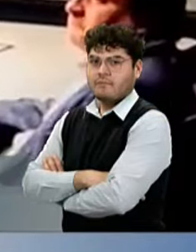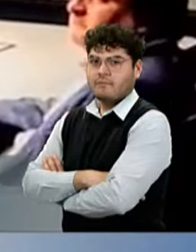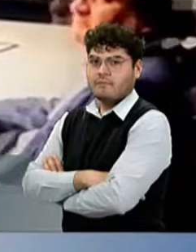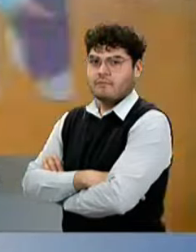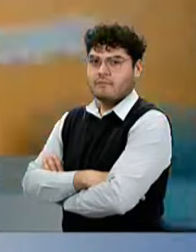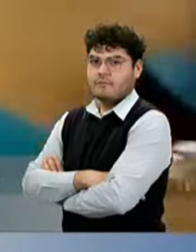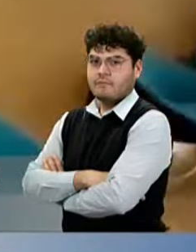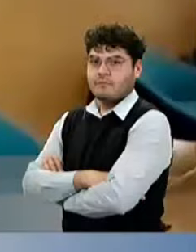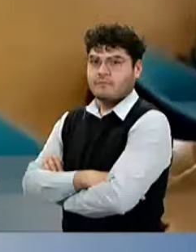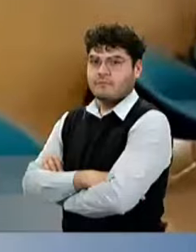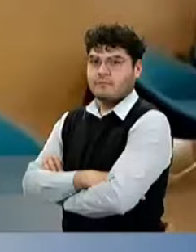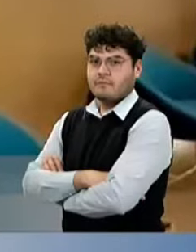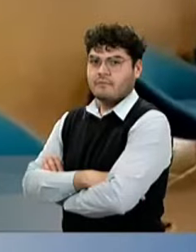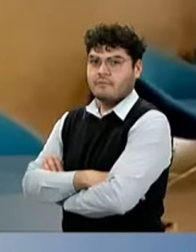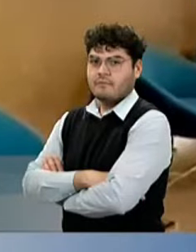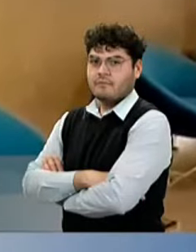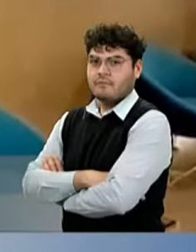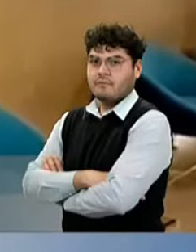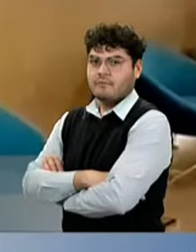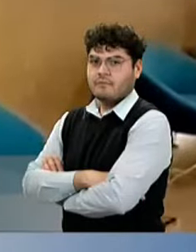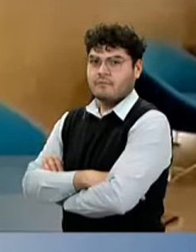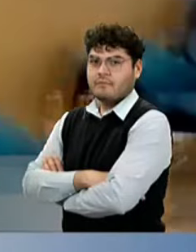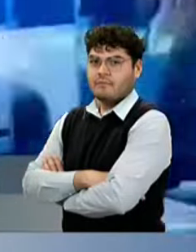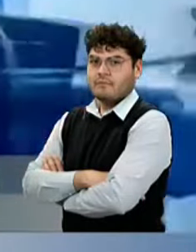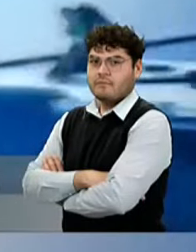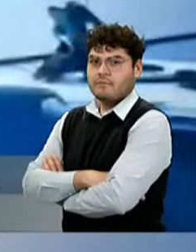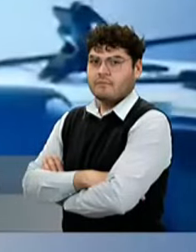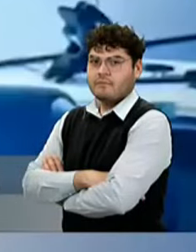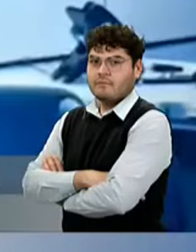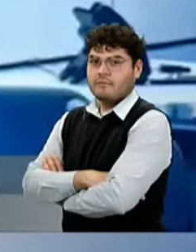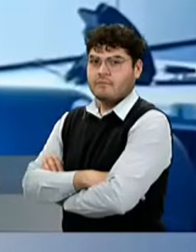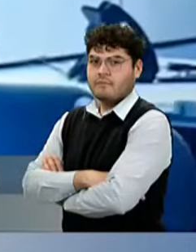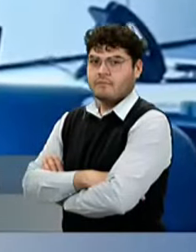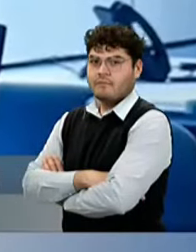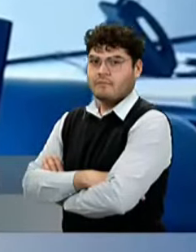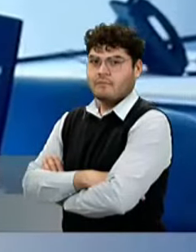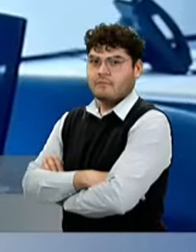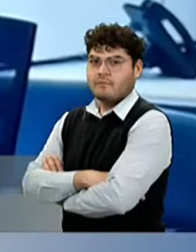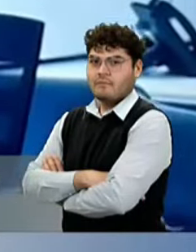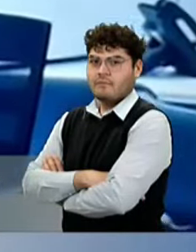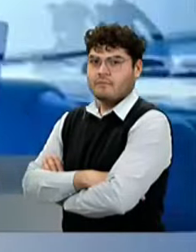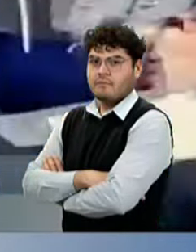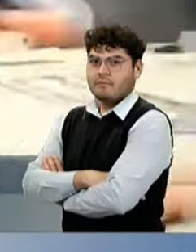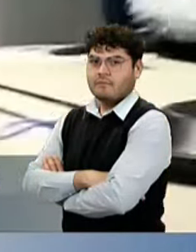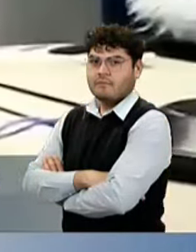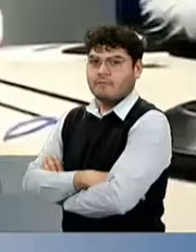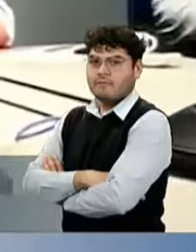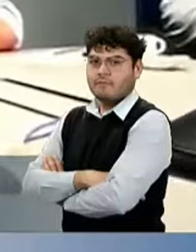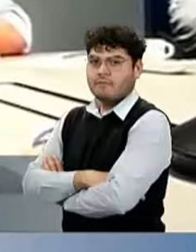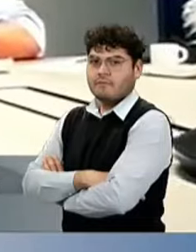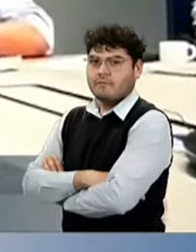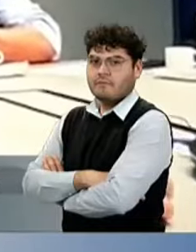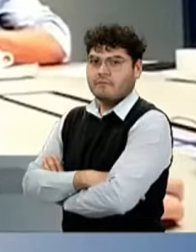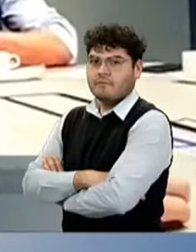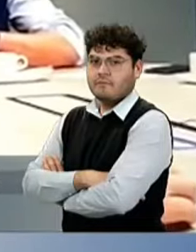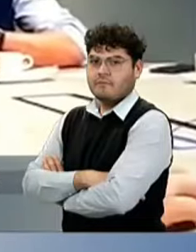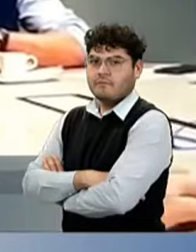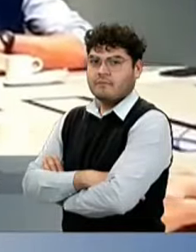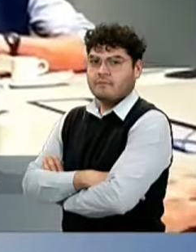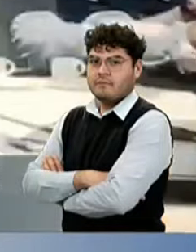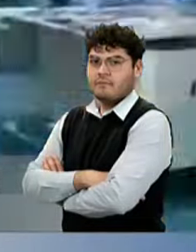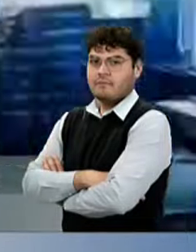de estas denuncias y querellas del caso Factop, una querella criminal en contra de todos quienes